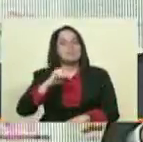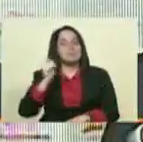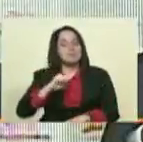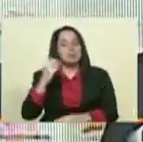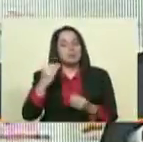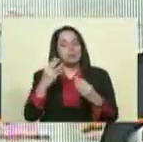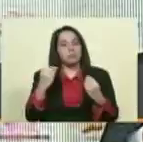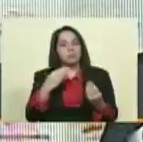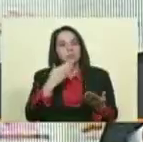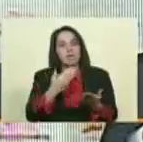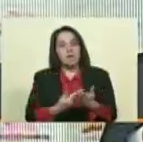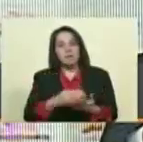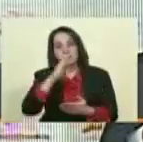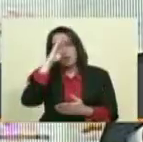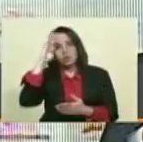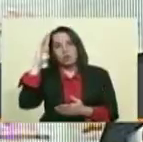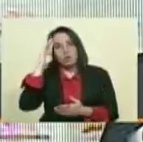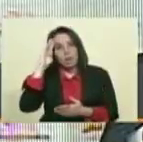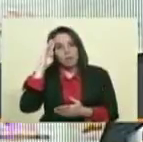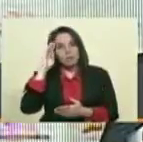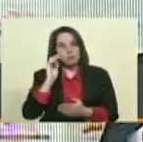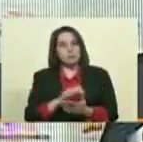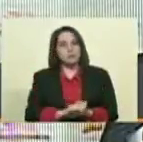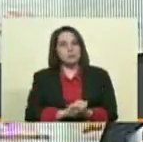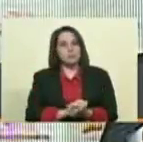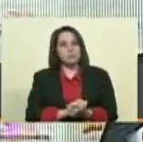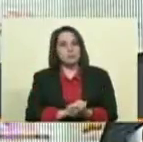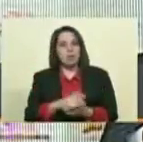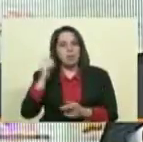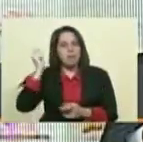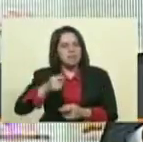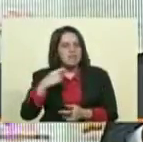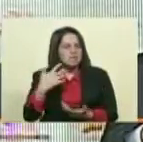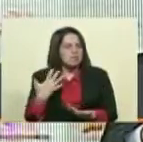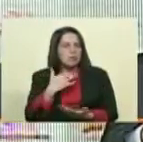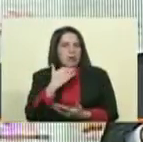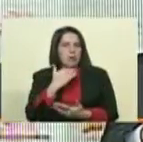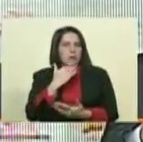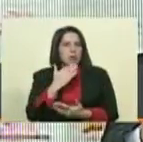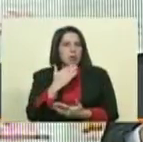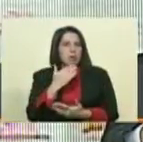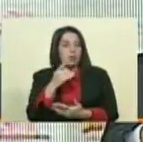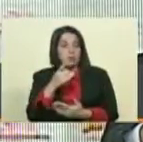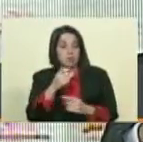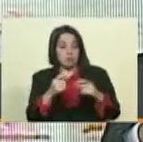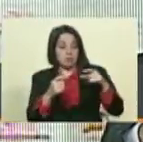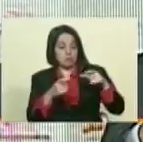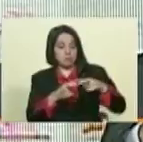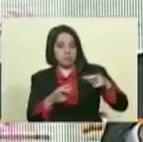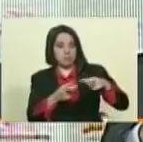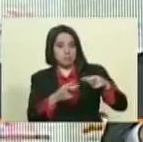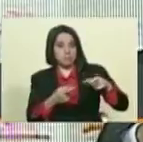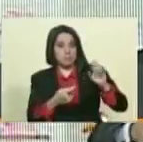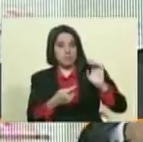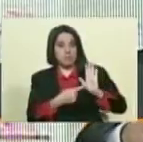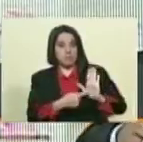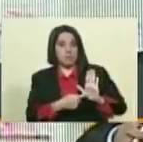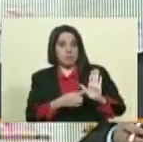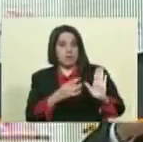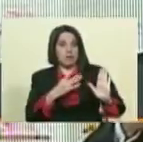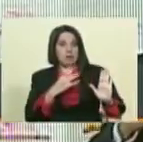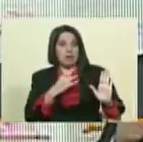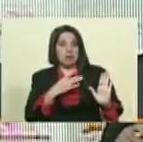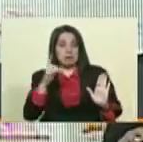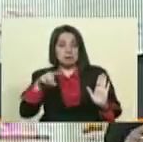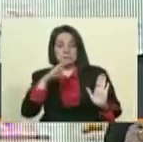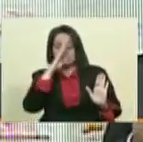camarada Diosdado Cabello Rondón. ¿No trae un mazazo por ahí? Yo tengo mi carnet también. Mira, carnet también, ¿ah? ¿Le salió carnet a